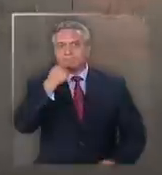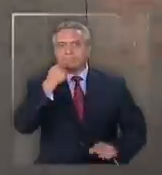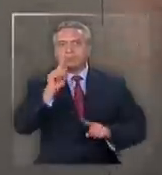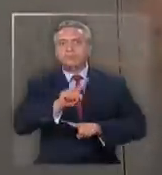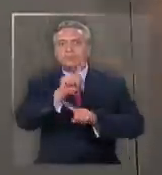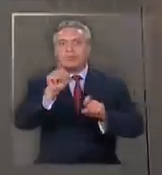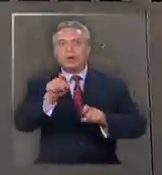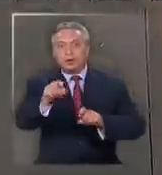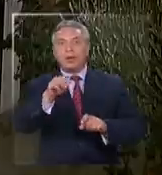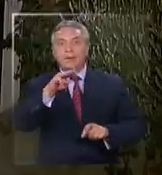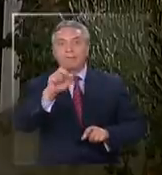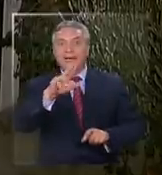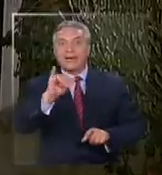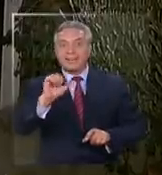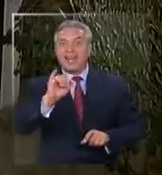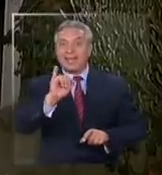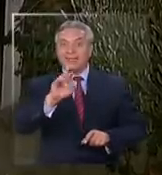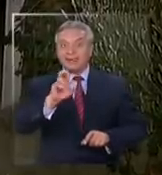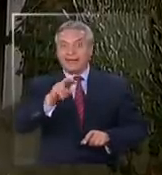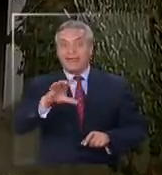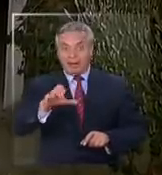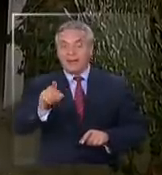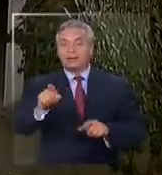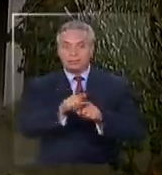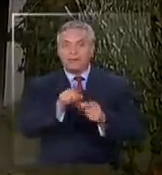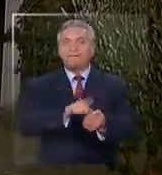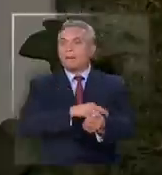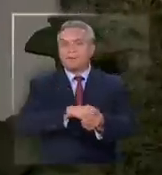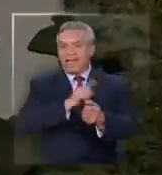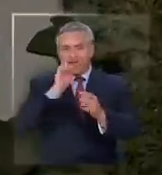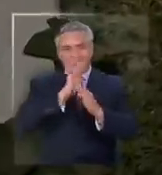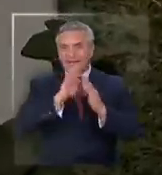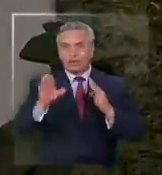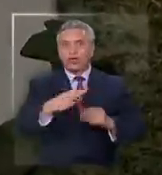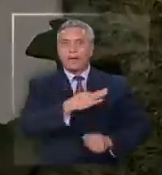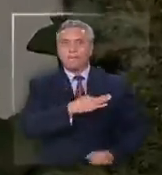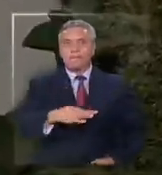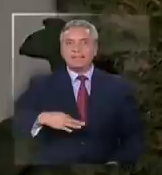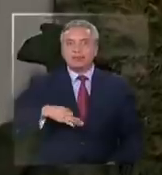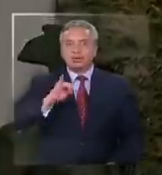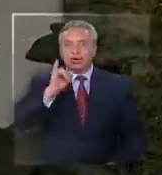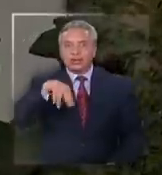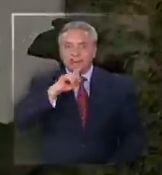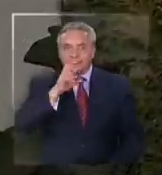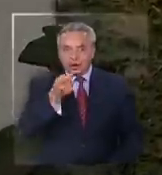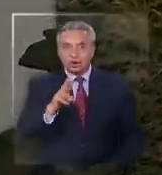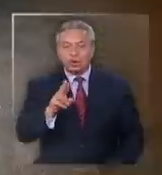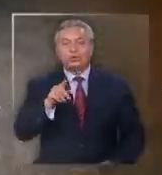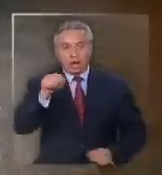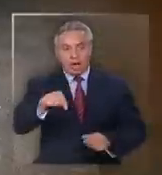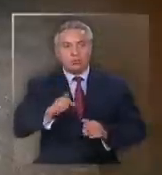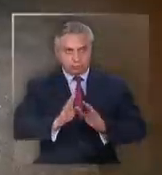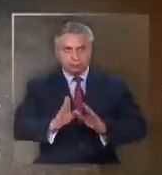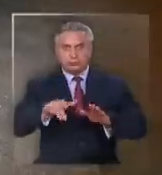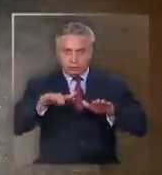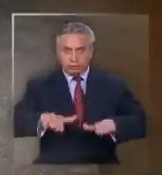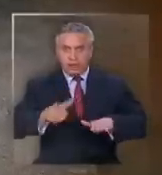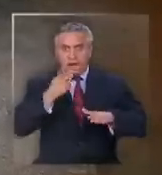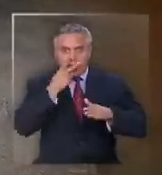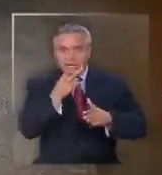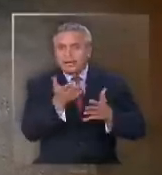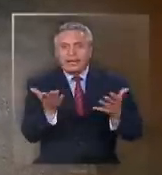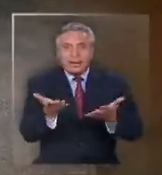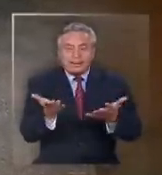María Irene Chadwick, familiar directa entonces del ministro del Interior. Vamos a seguir acá muy pendientes y